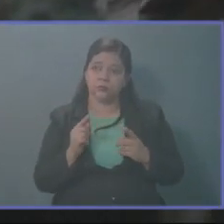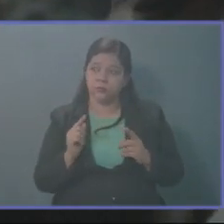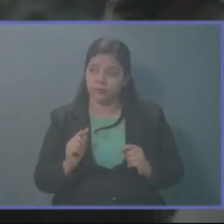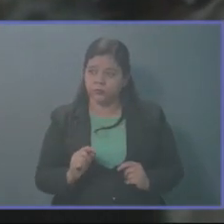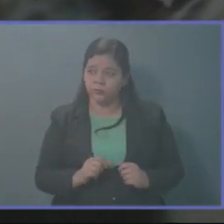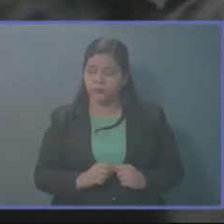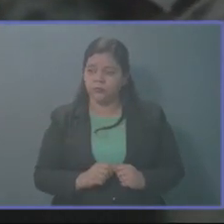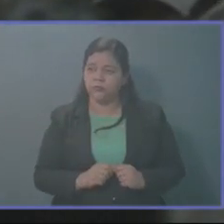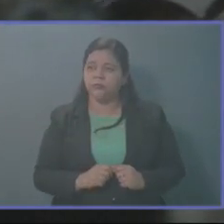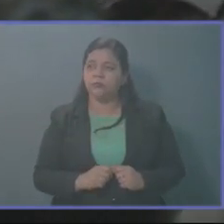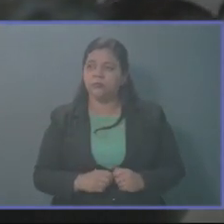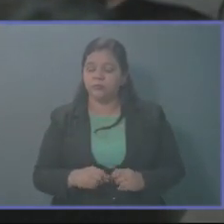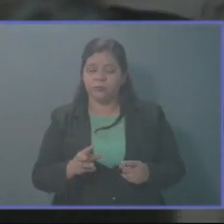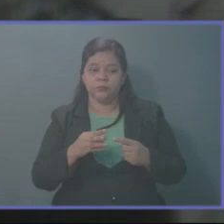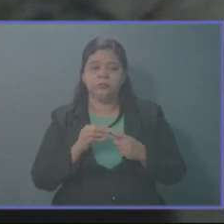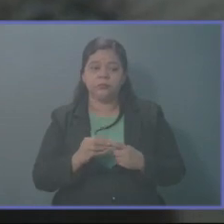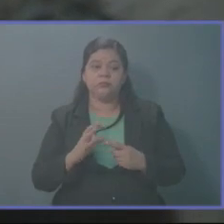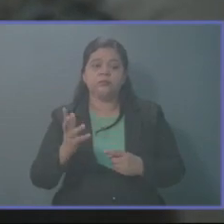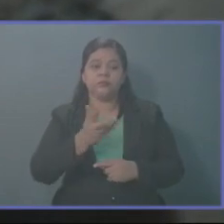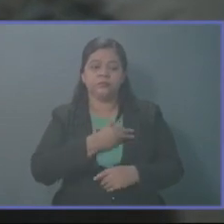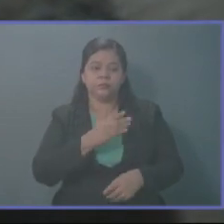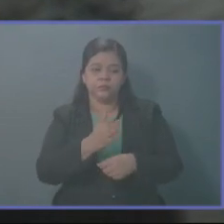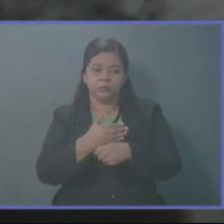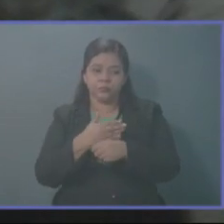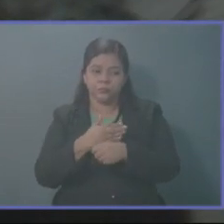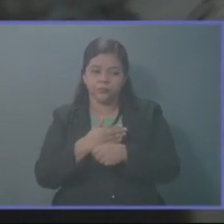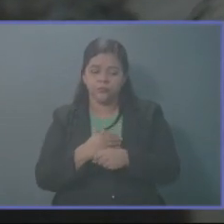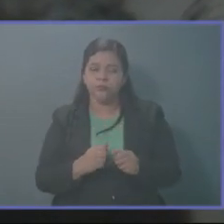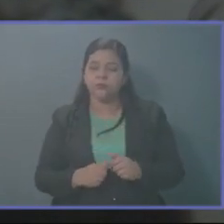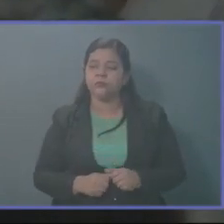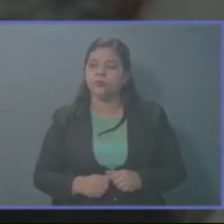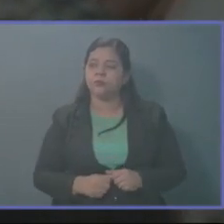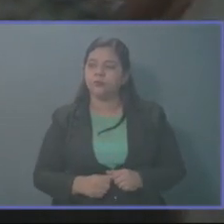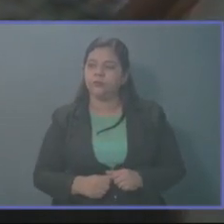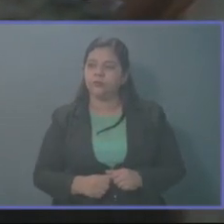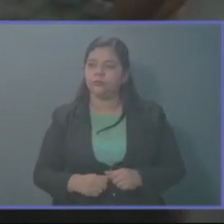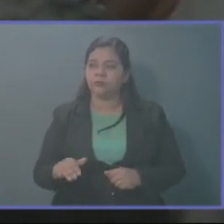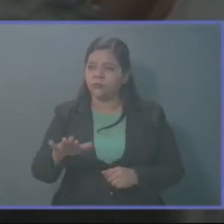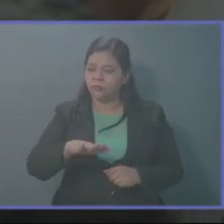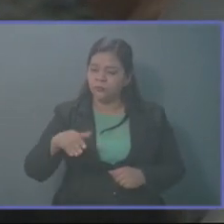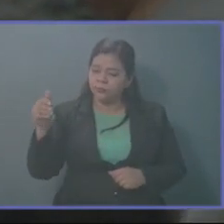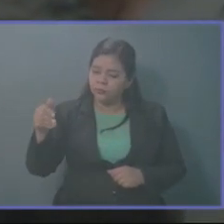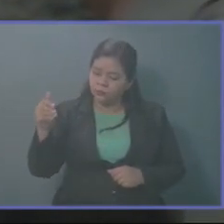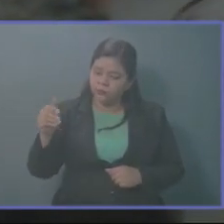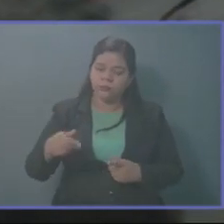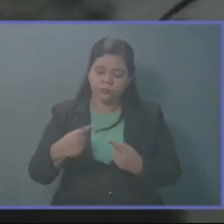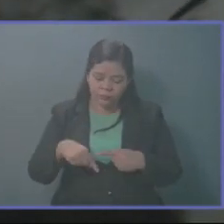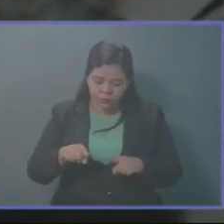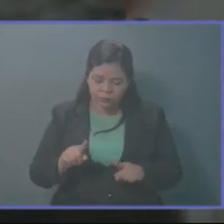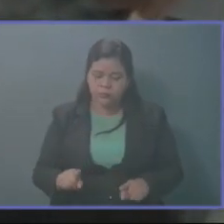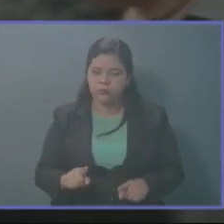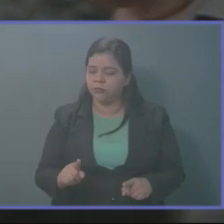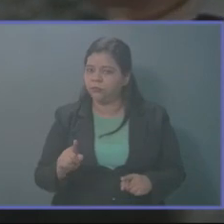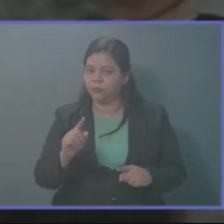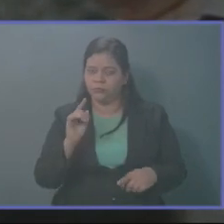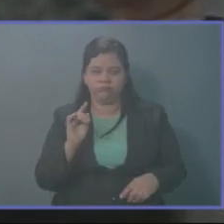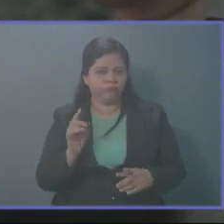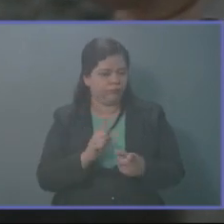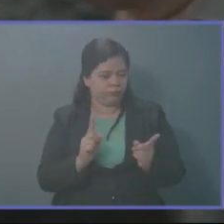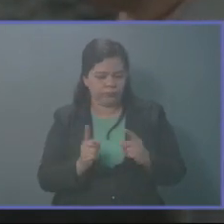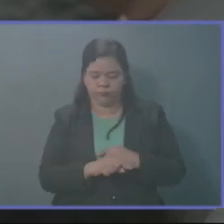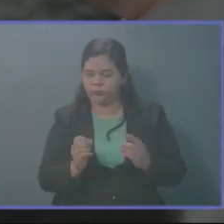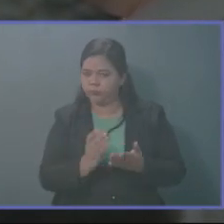caso particular de nuestro grupo parlamentario, educación se mantiene siempre intacto. Yo creo que